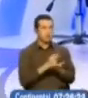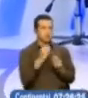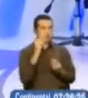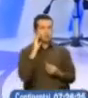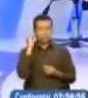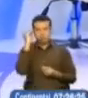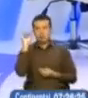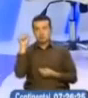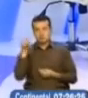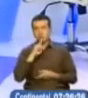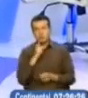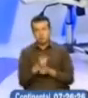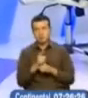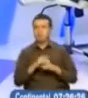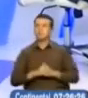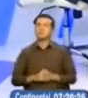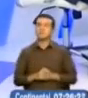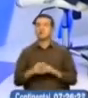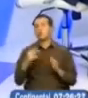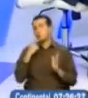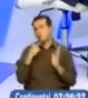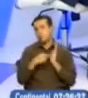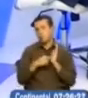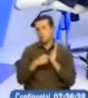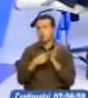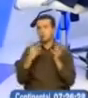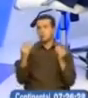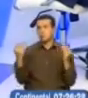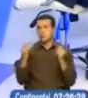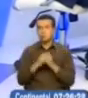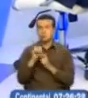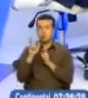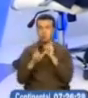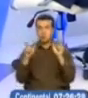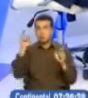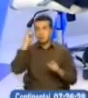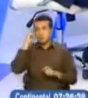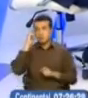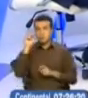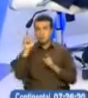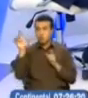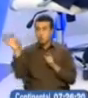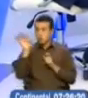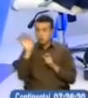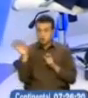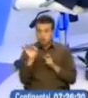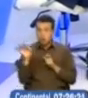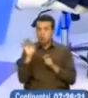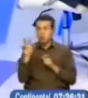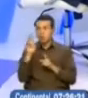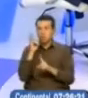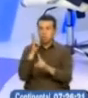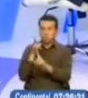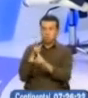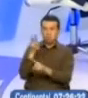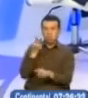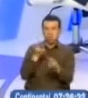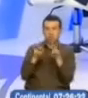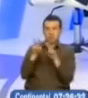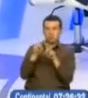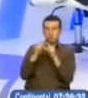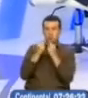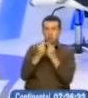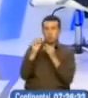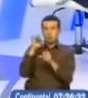sea, sí. Sí. Es decir, esto de que de pronto no entró mucha de la gente que se esperaba que entre, un poco además bajo el prejuicio de que los sectores